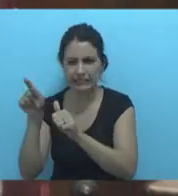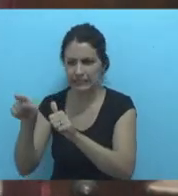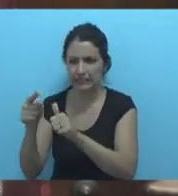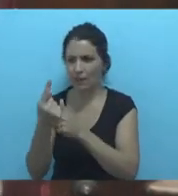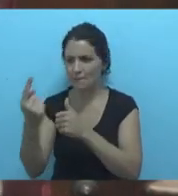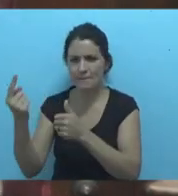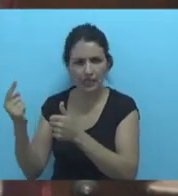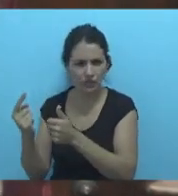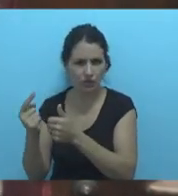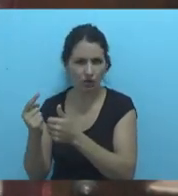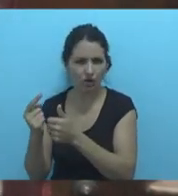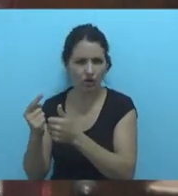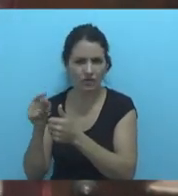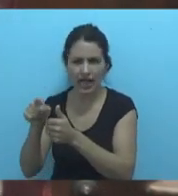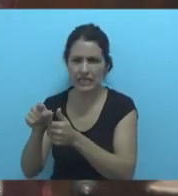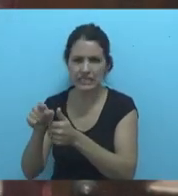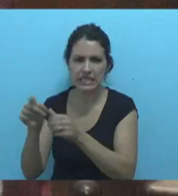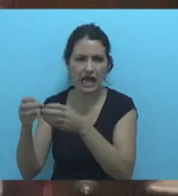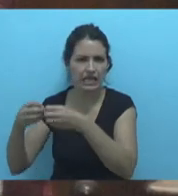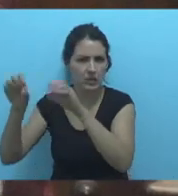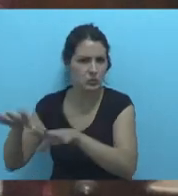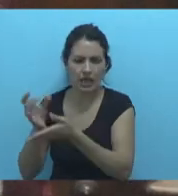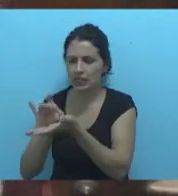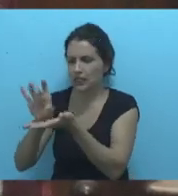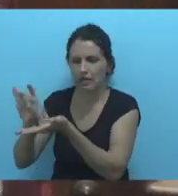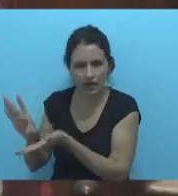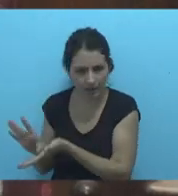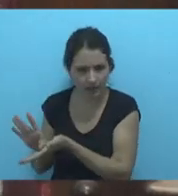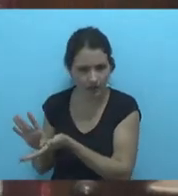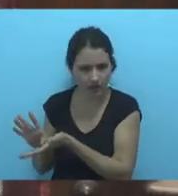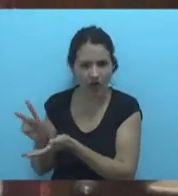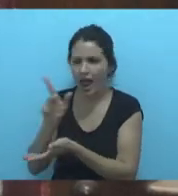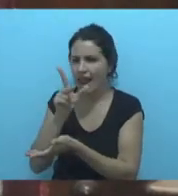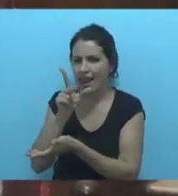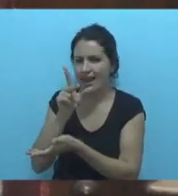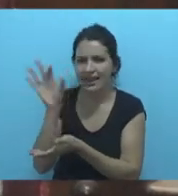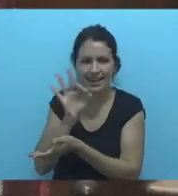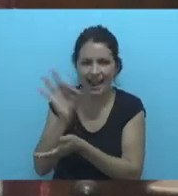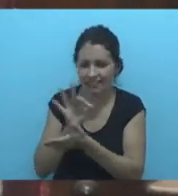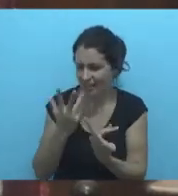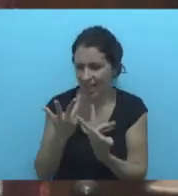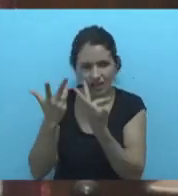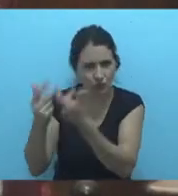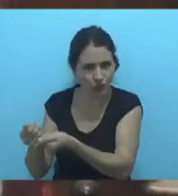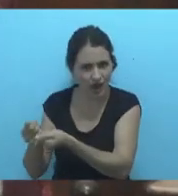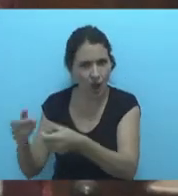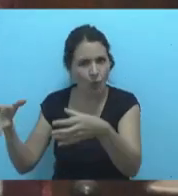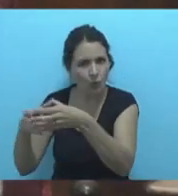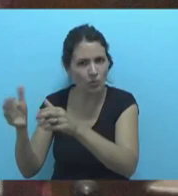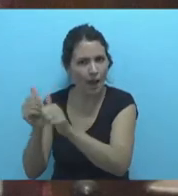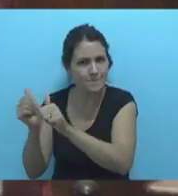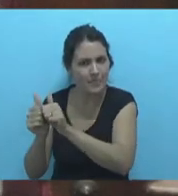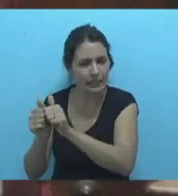está absolutamente claro, de que nadie le va a dar una sola tonelada de grano, ni va a poner un solo dólar para poder llevar adelante